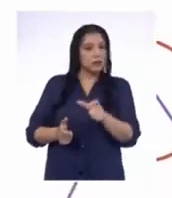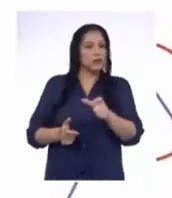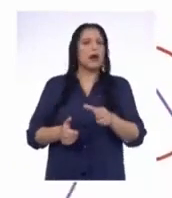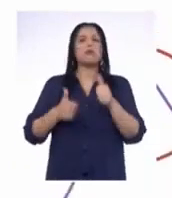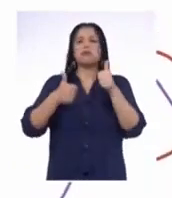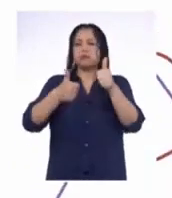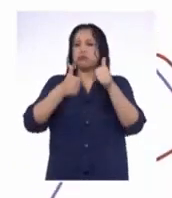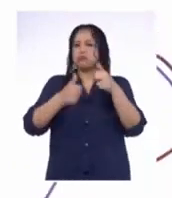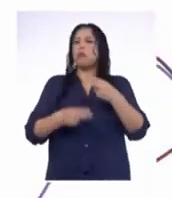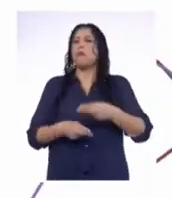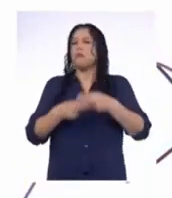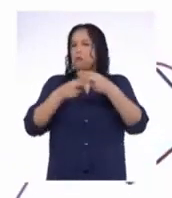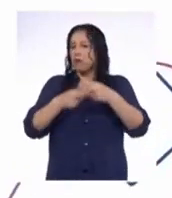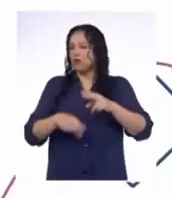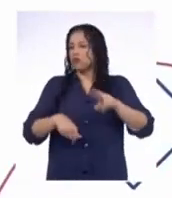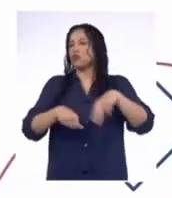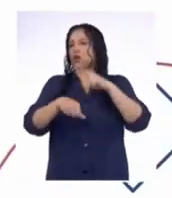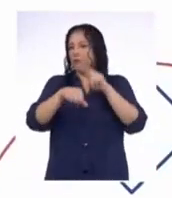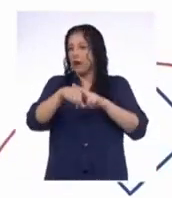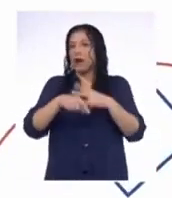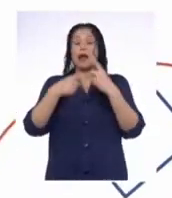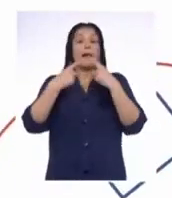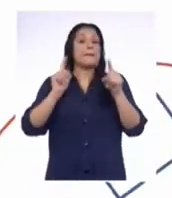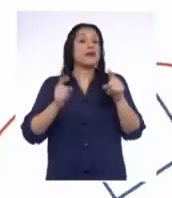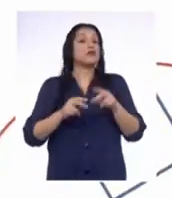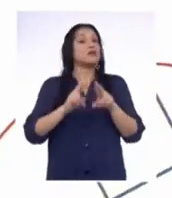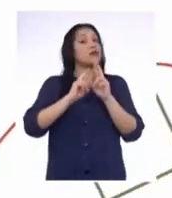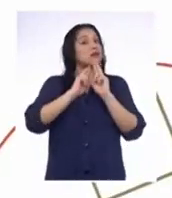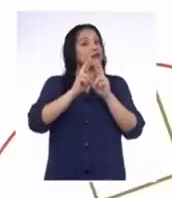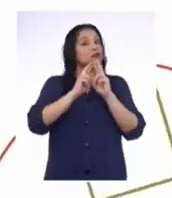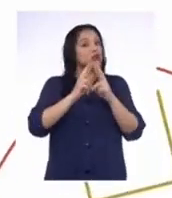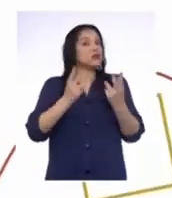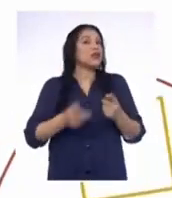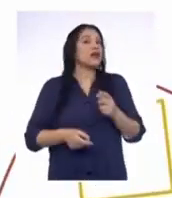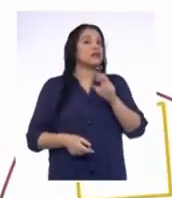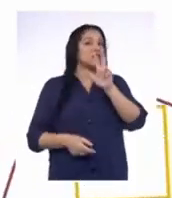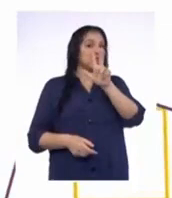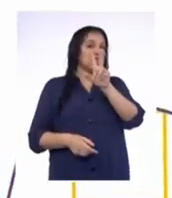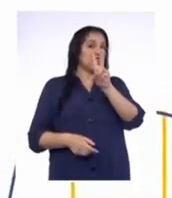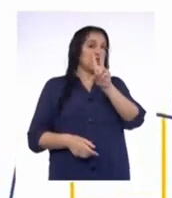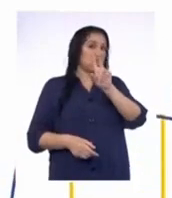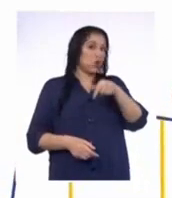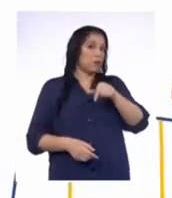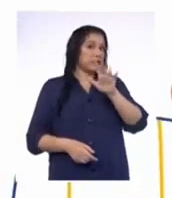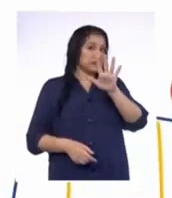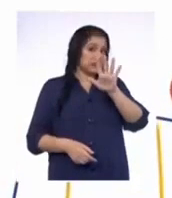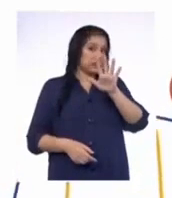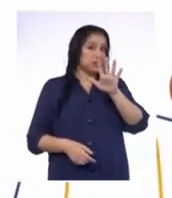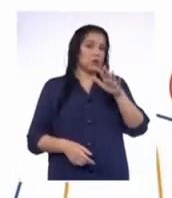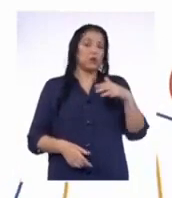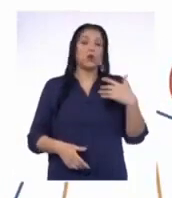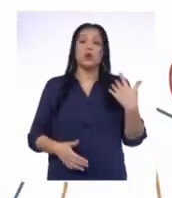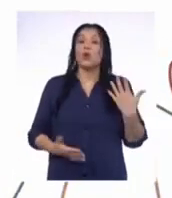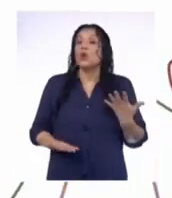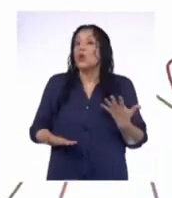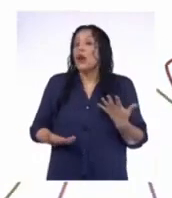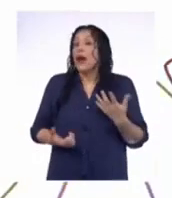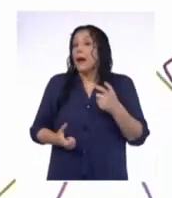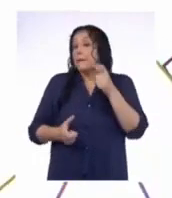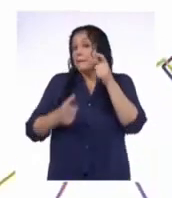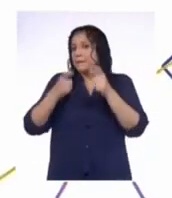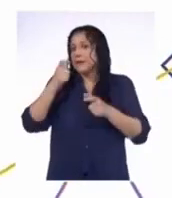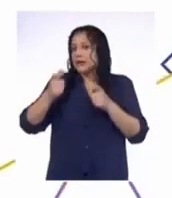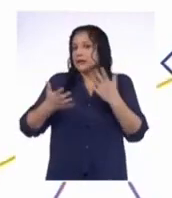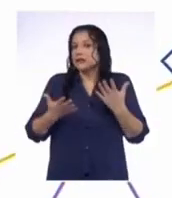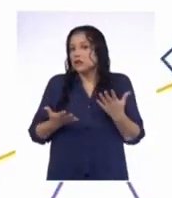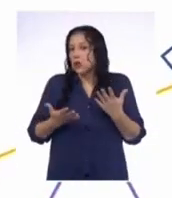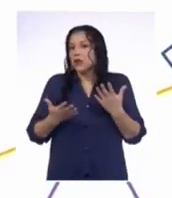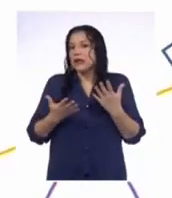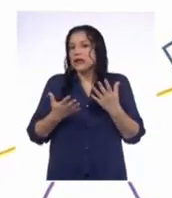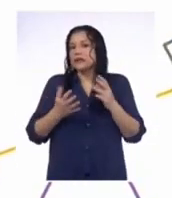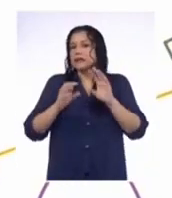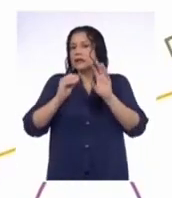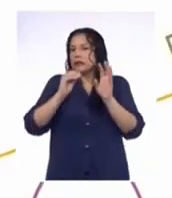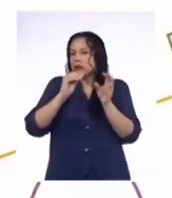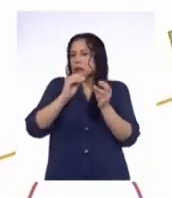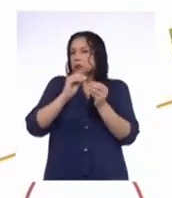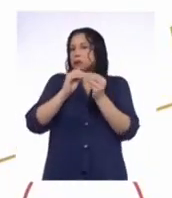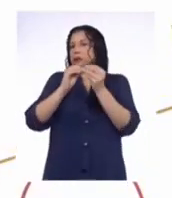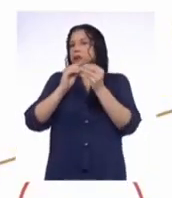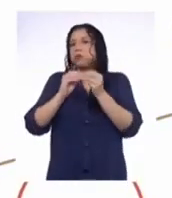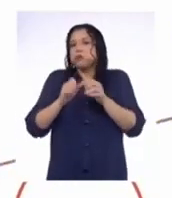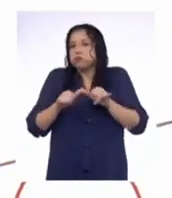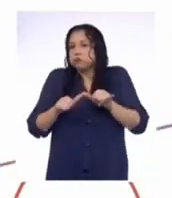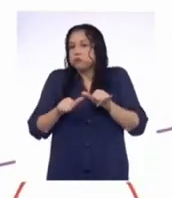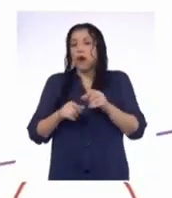el peso normal. Pero si el resultado fuera 32,5, la persona estaría con obesidad